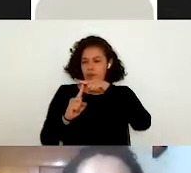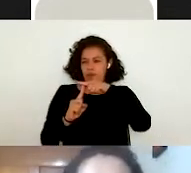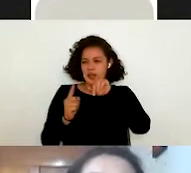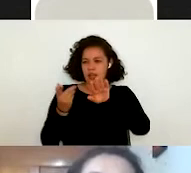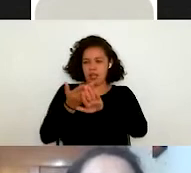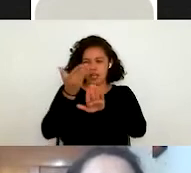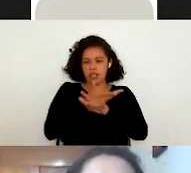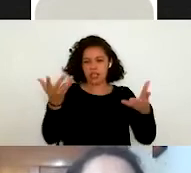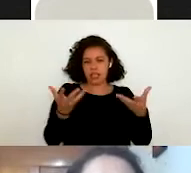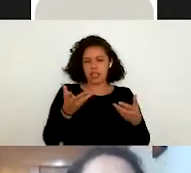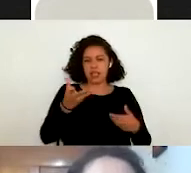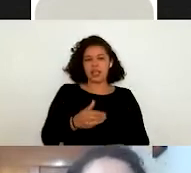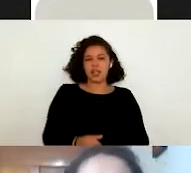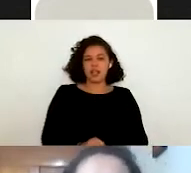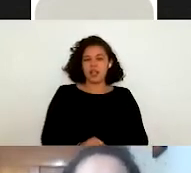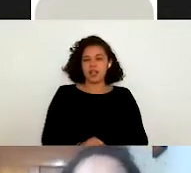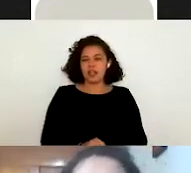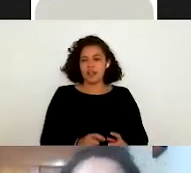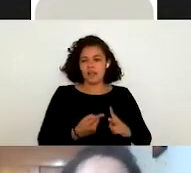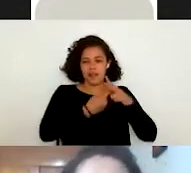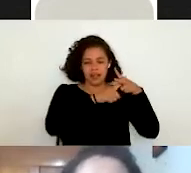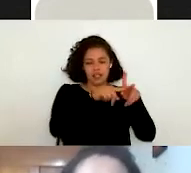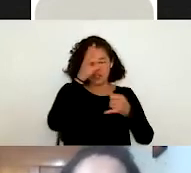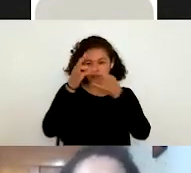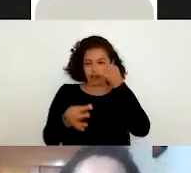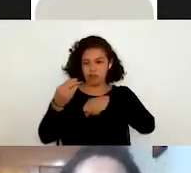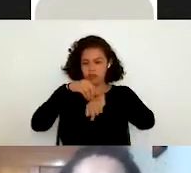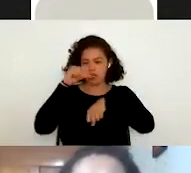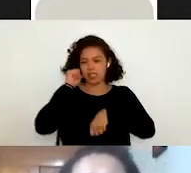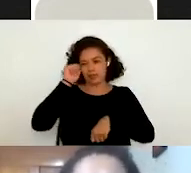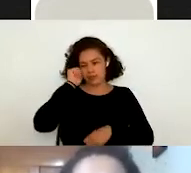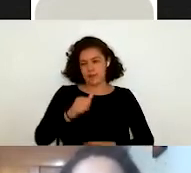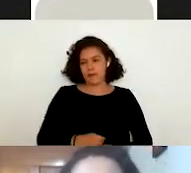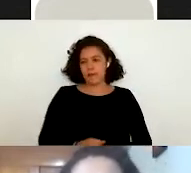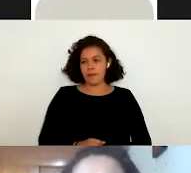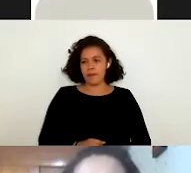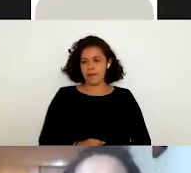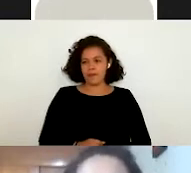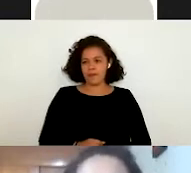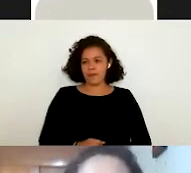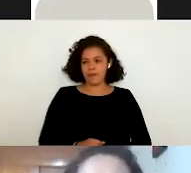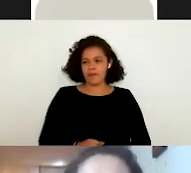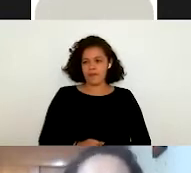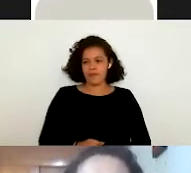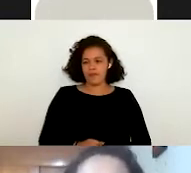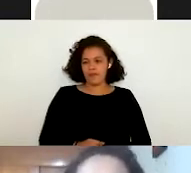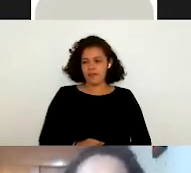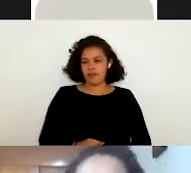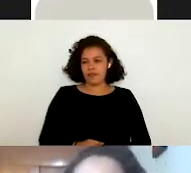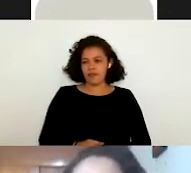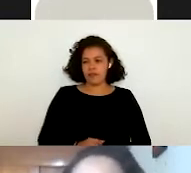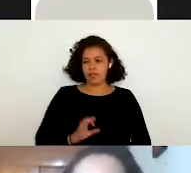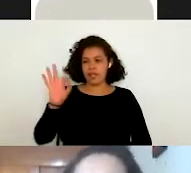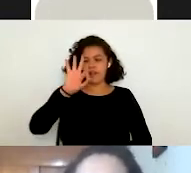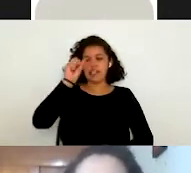y siempre colocar el inicio y el final, ¿no? Si van a contar también, van a trabajar en fines